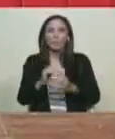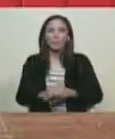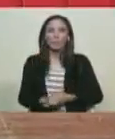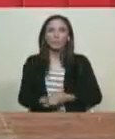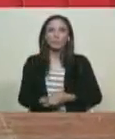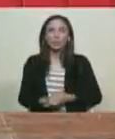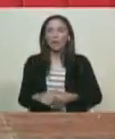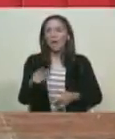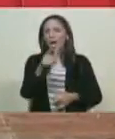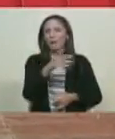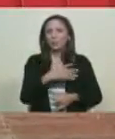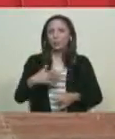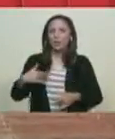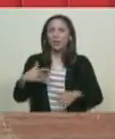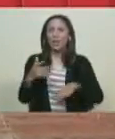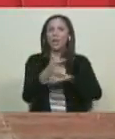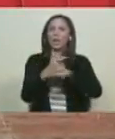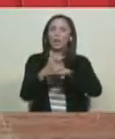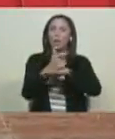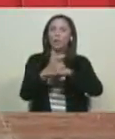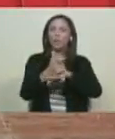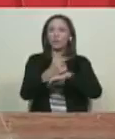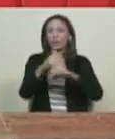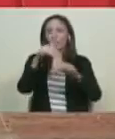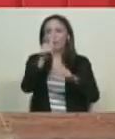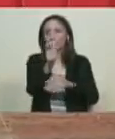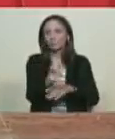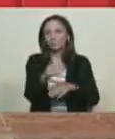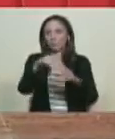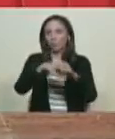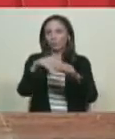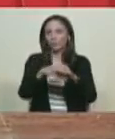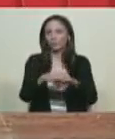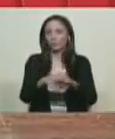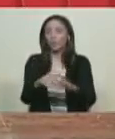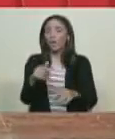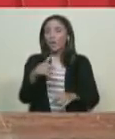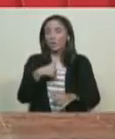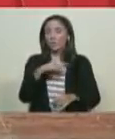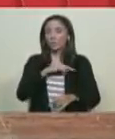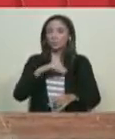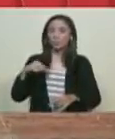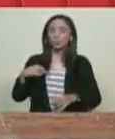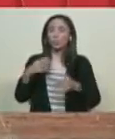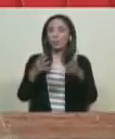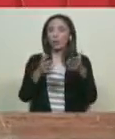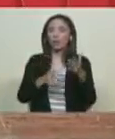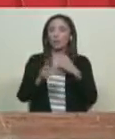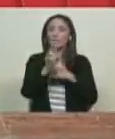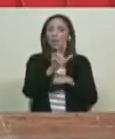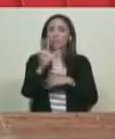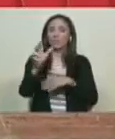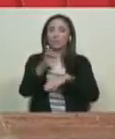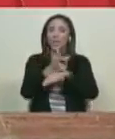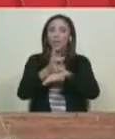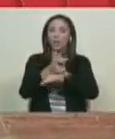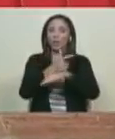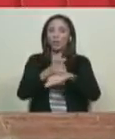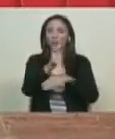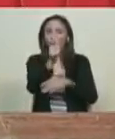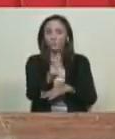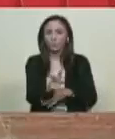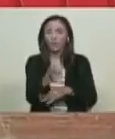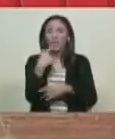lanza tus elecciones de gobernadores. Te vamos a ganar las 23 gobernaciones, Maduro, y después